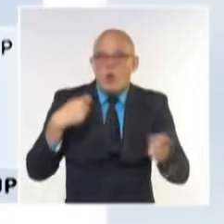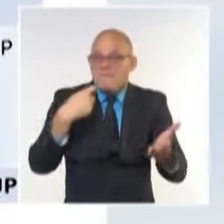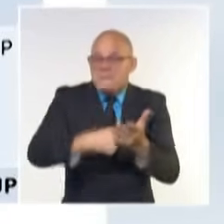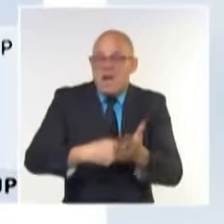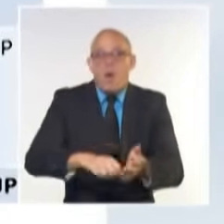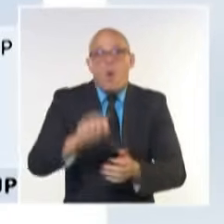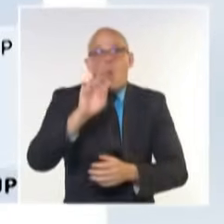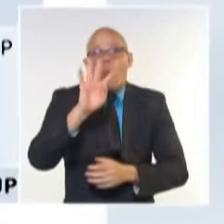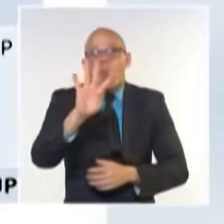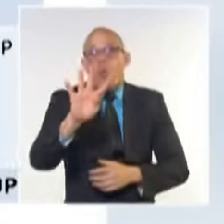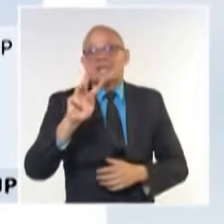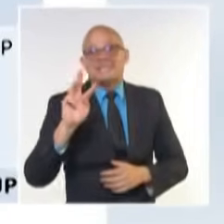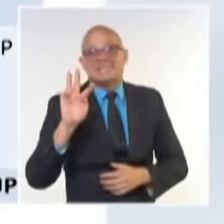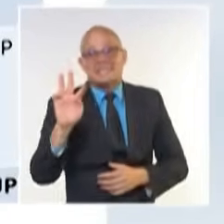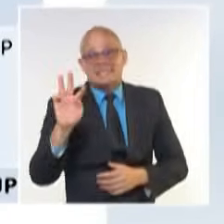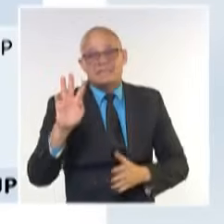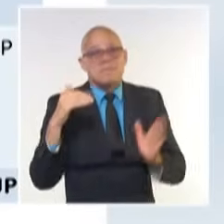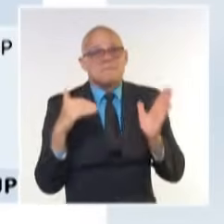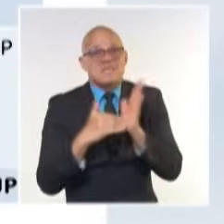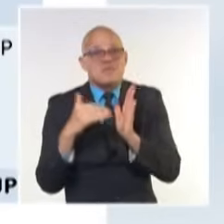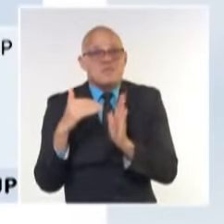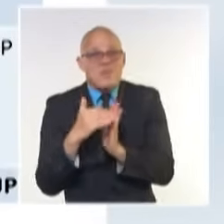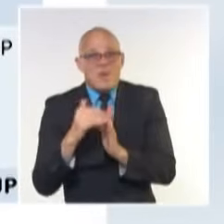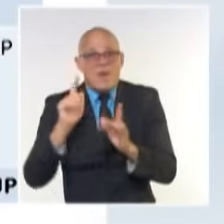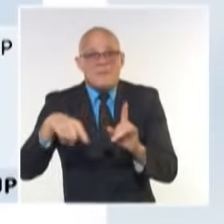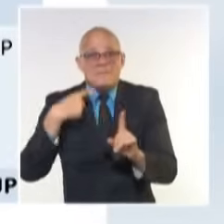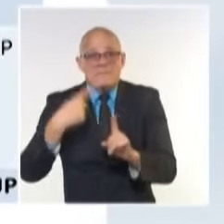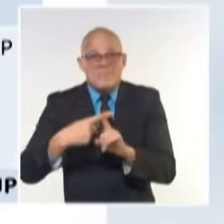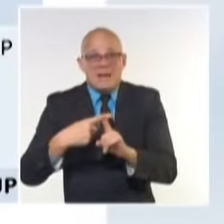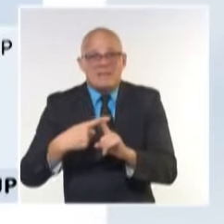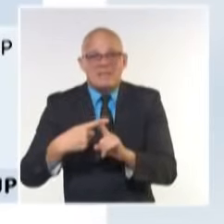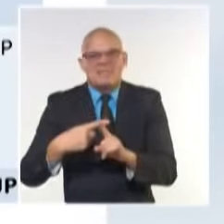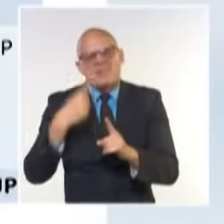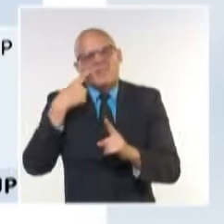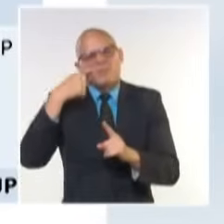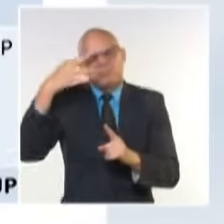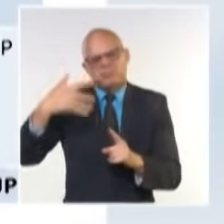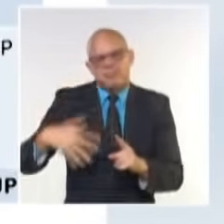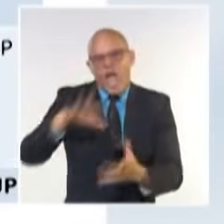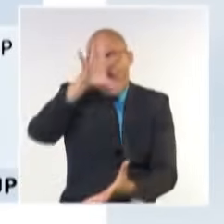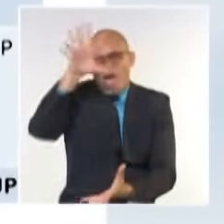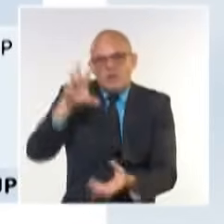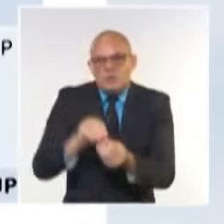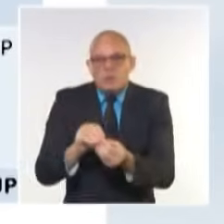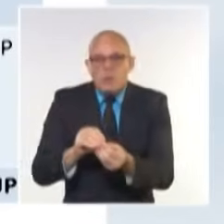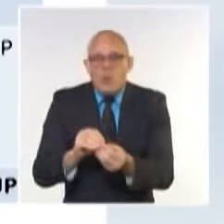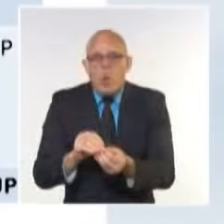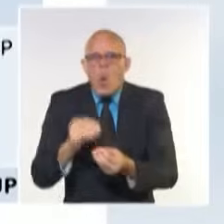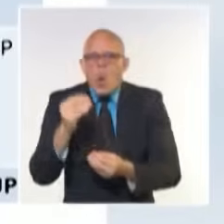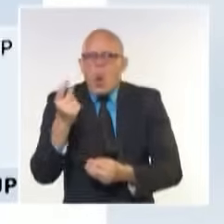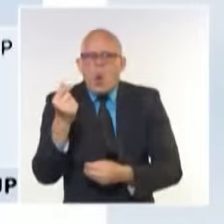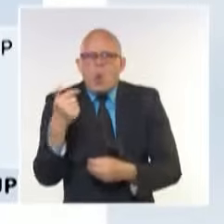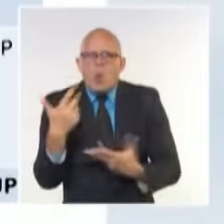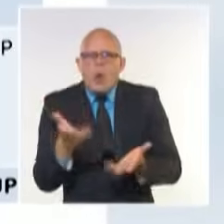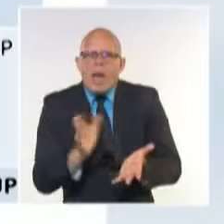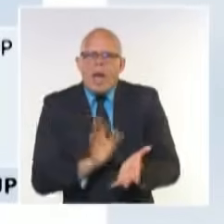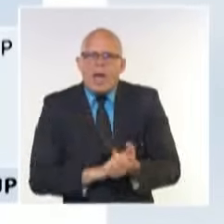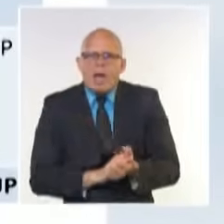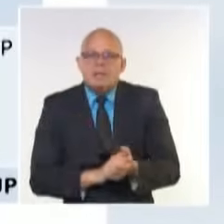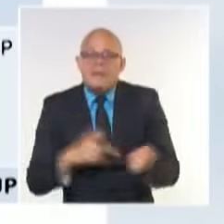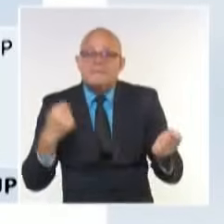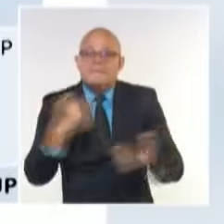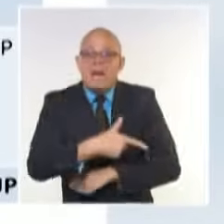la industria alimentaria de Santi Espíritu. Y en total, estas personas, miren, la afectación es de casi